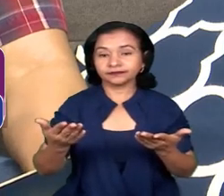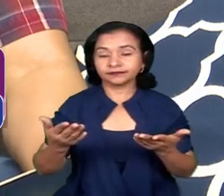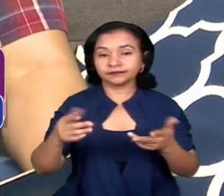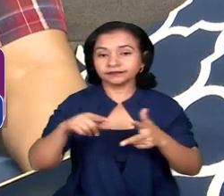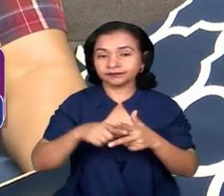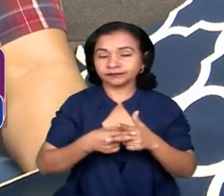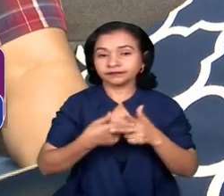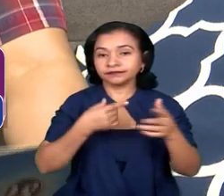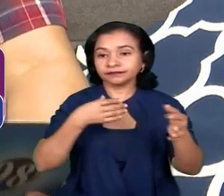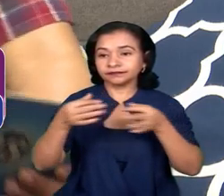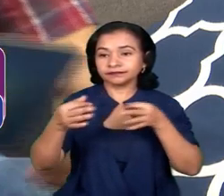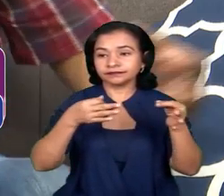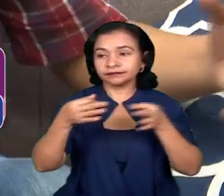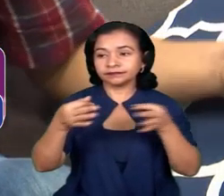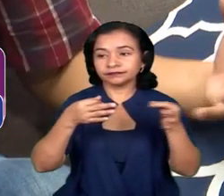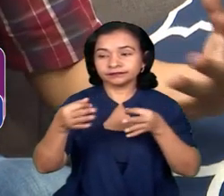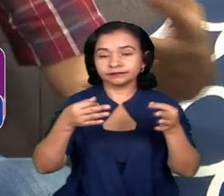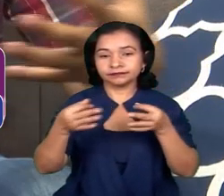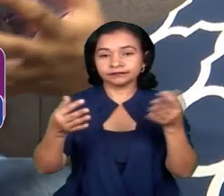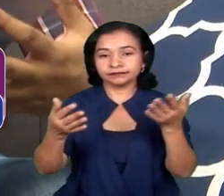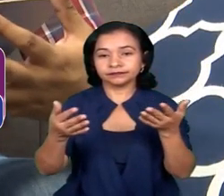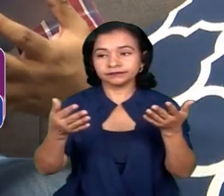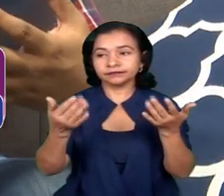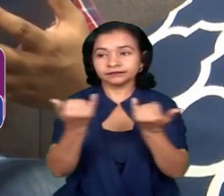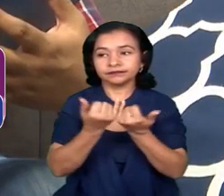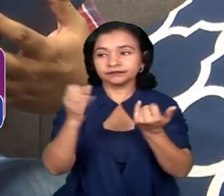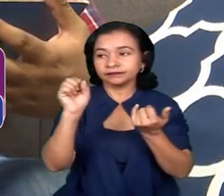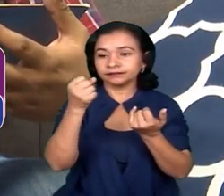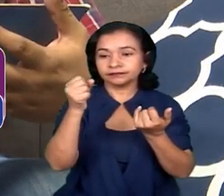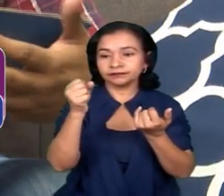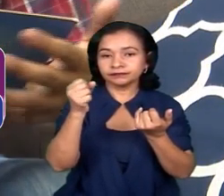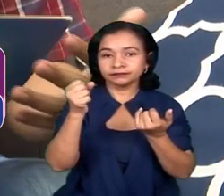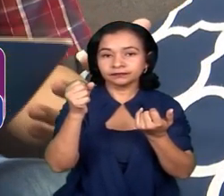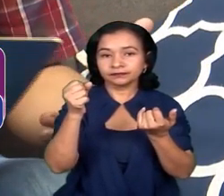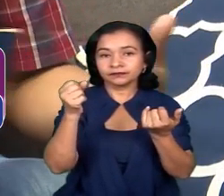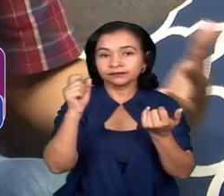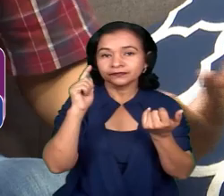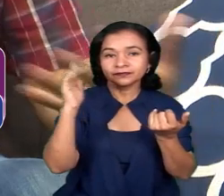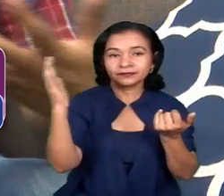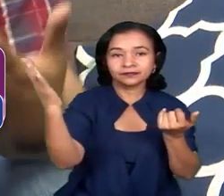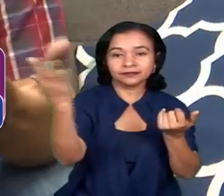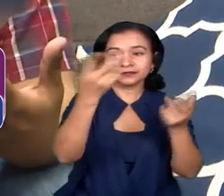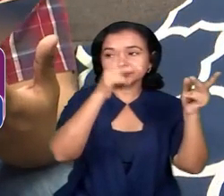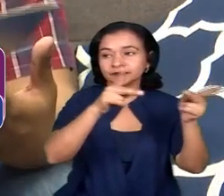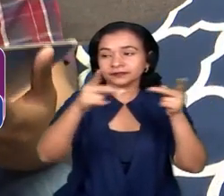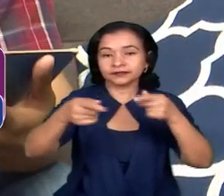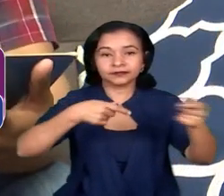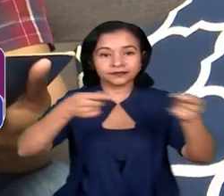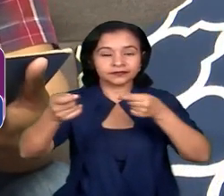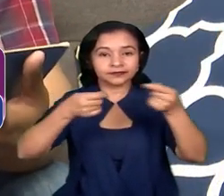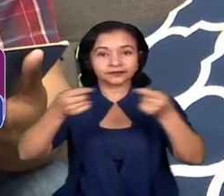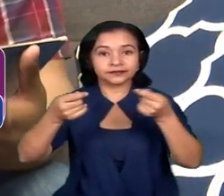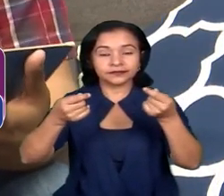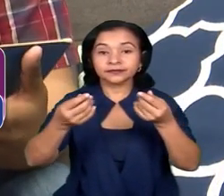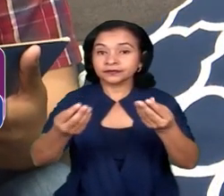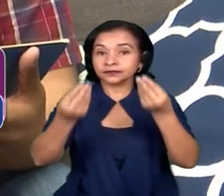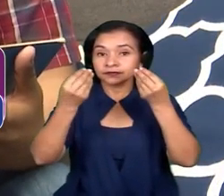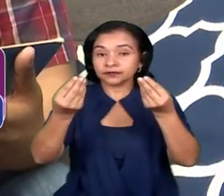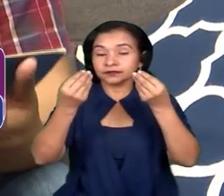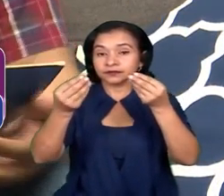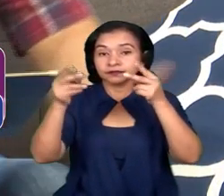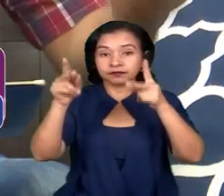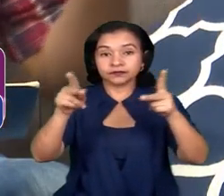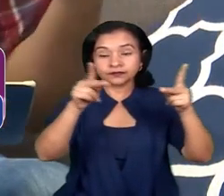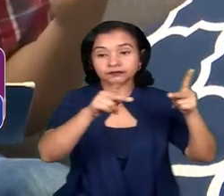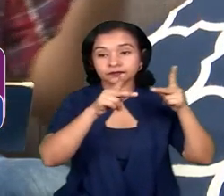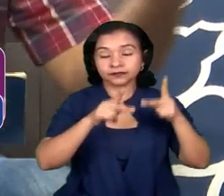que ustedes plantearon, en hacer el encuentro con todos los comerciantes. Después de eso, con todas las empresas, porque es que son bastantes.